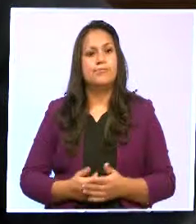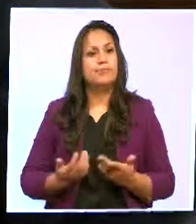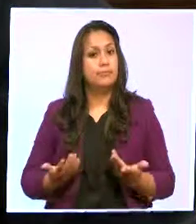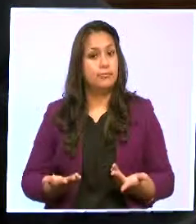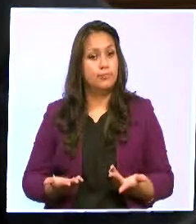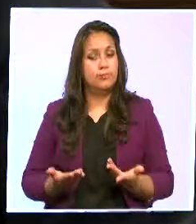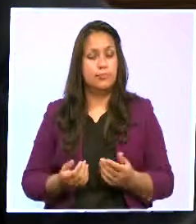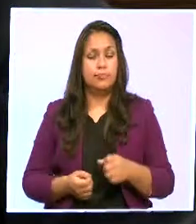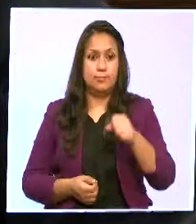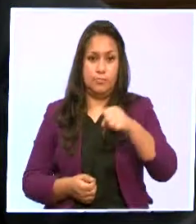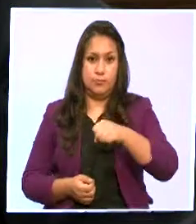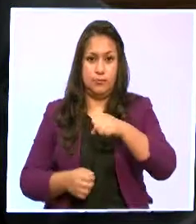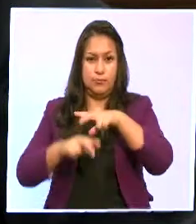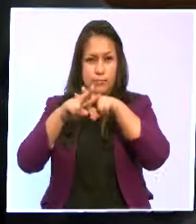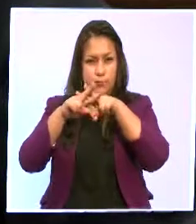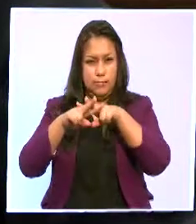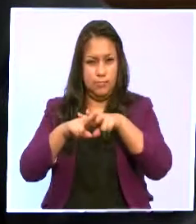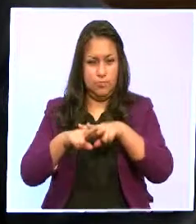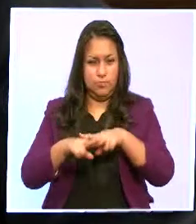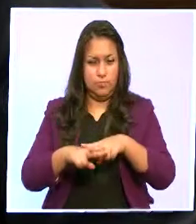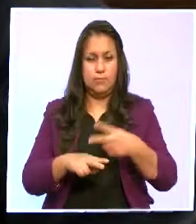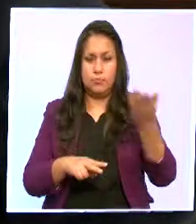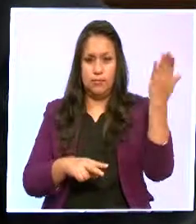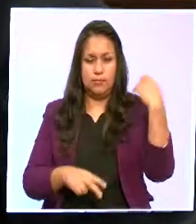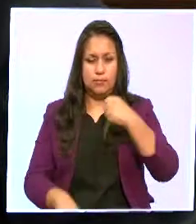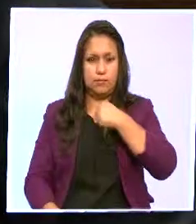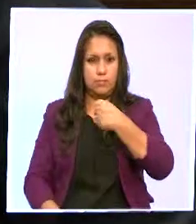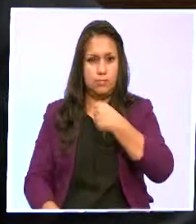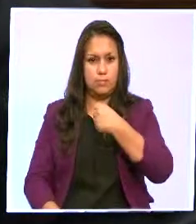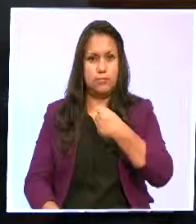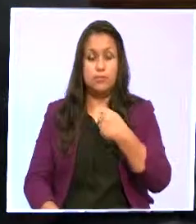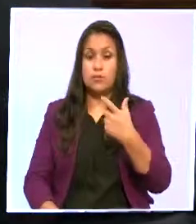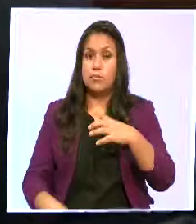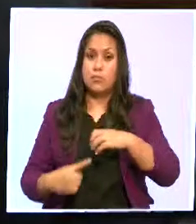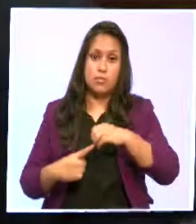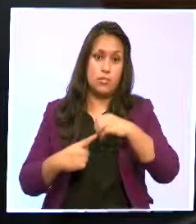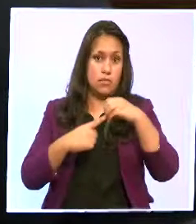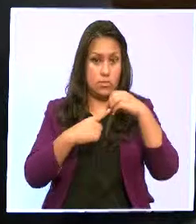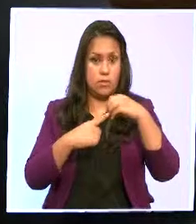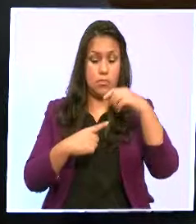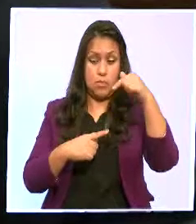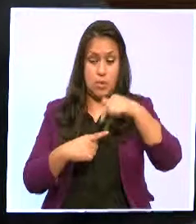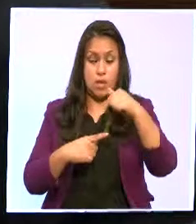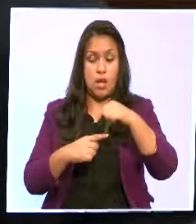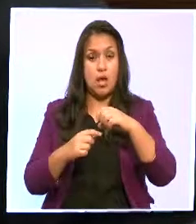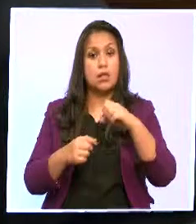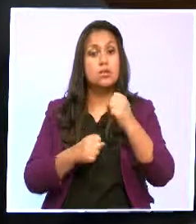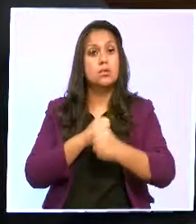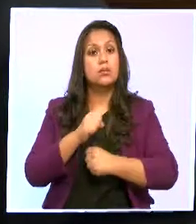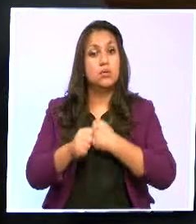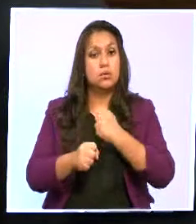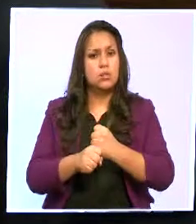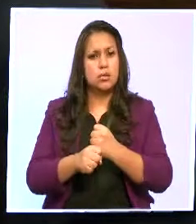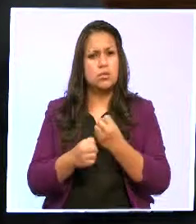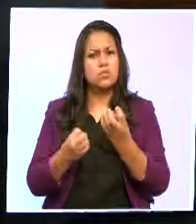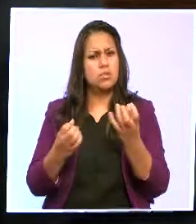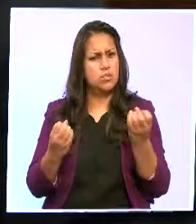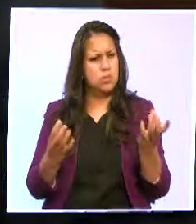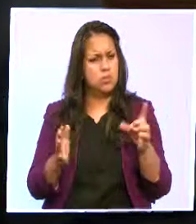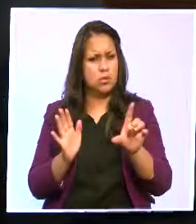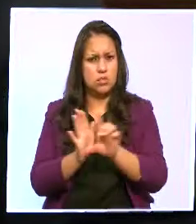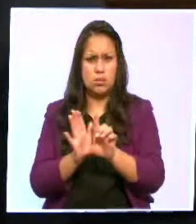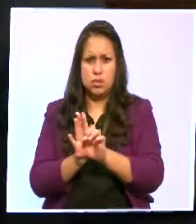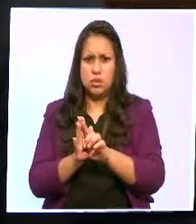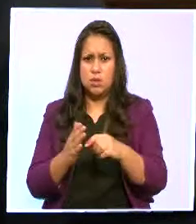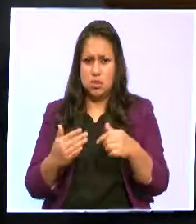hemos revisado las notas precedentes las prioridades del trabajo legislativo para este año es posible que la mayoría de estas leyes